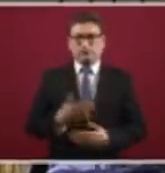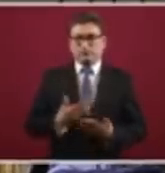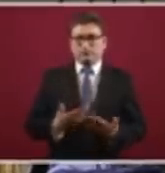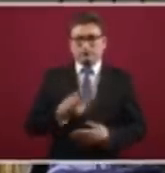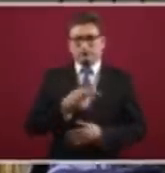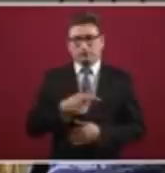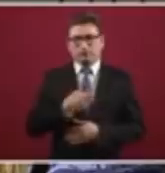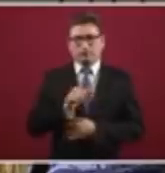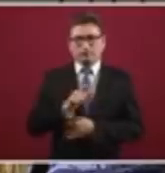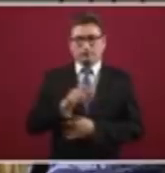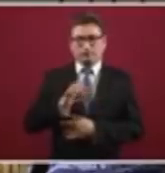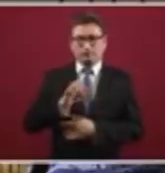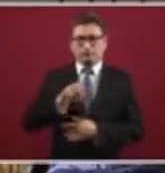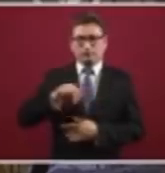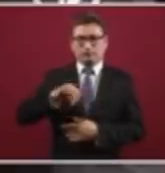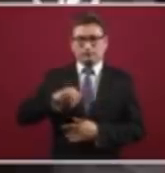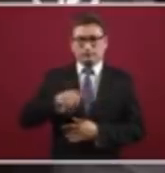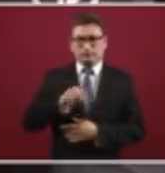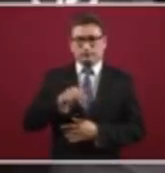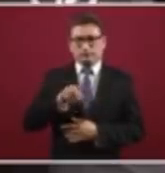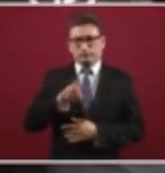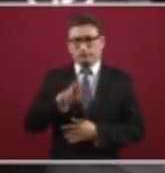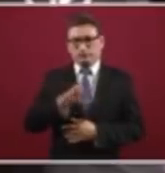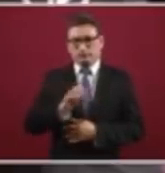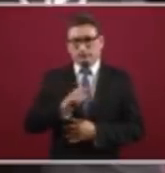a informarnos y